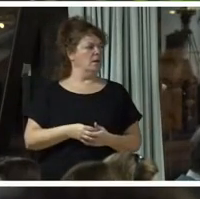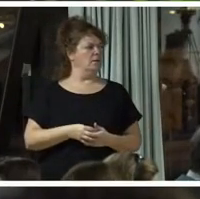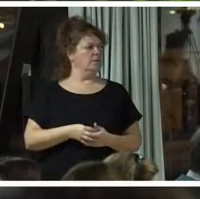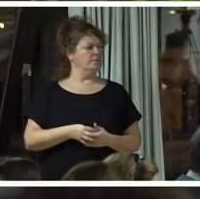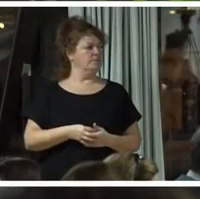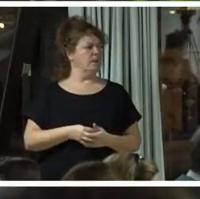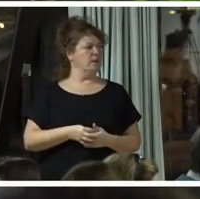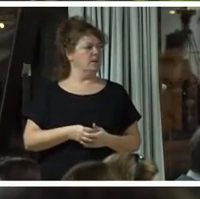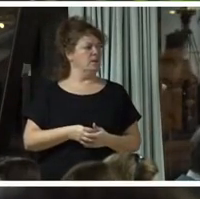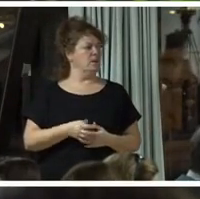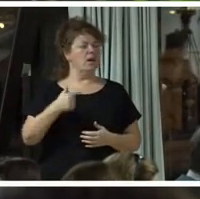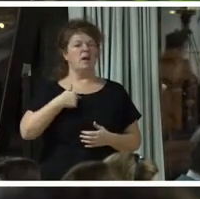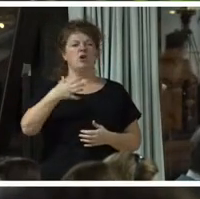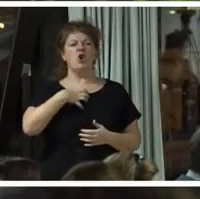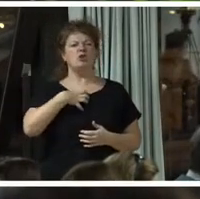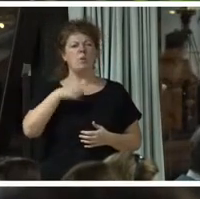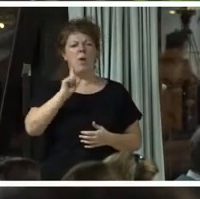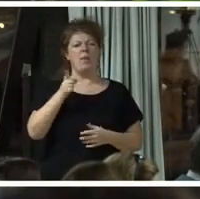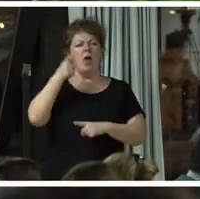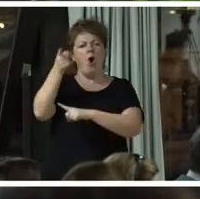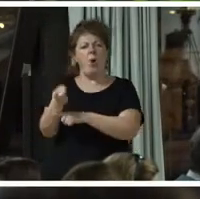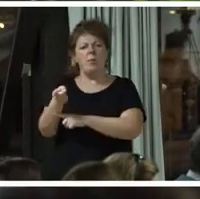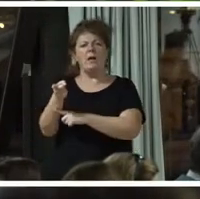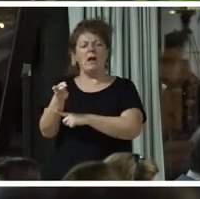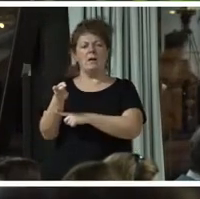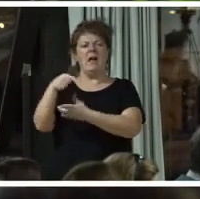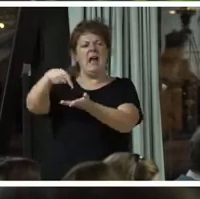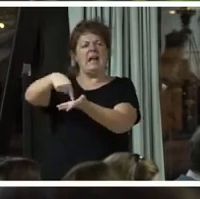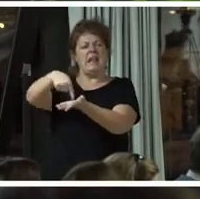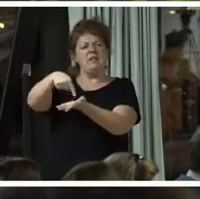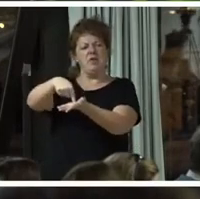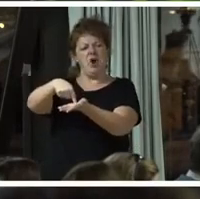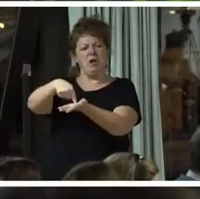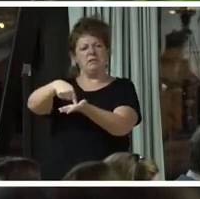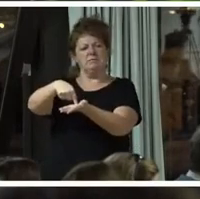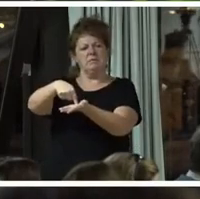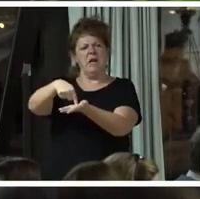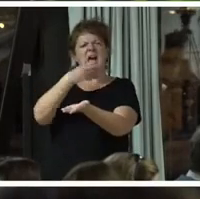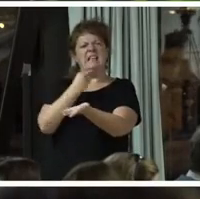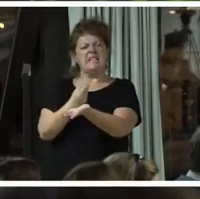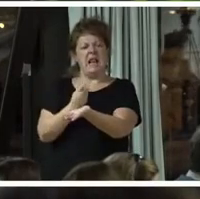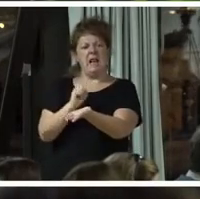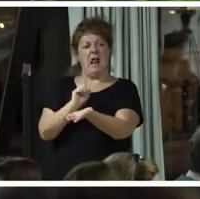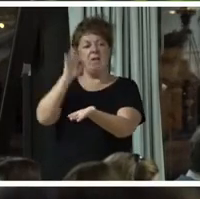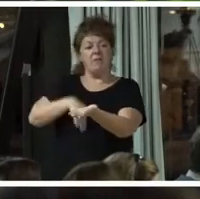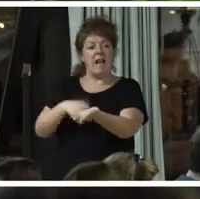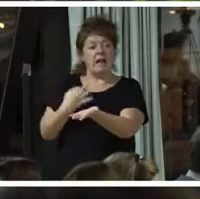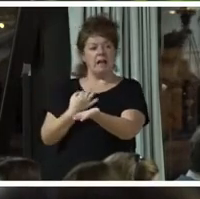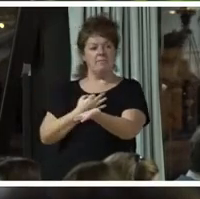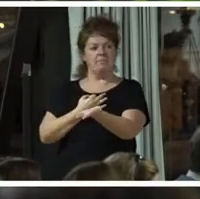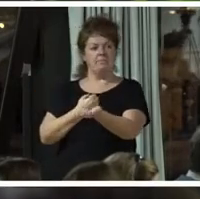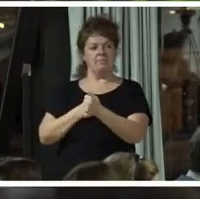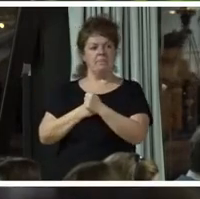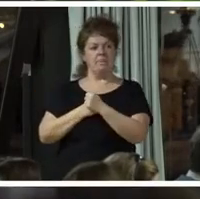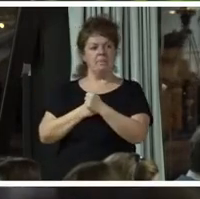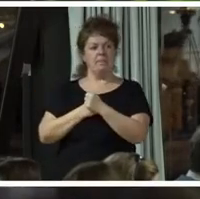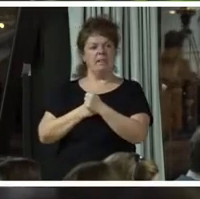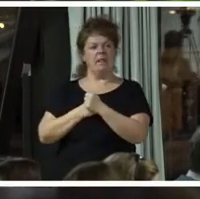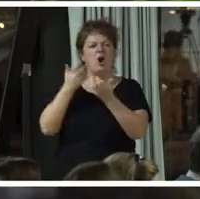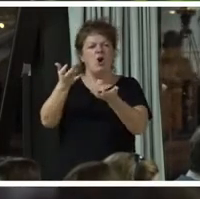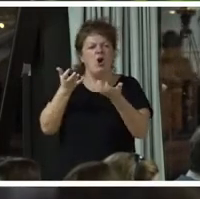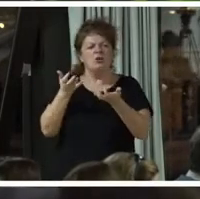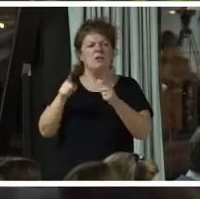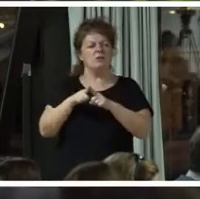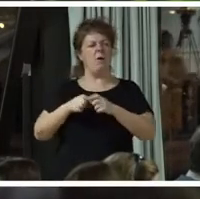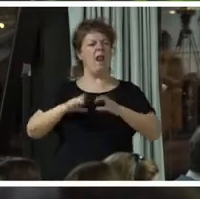práctica y no se puede obligar a la rendición de cuentas a Israel porque al final lo que consigue es